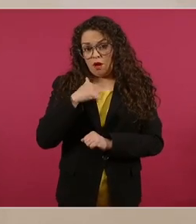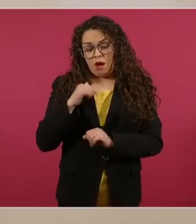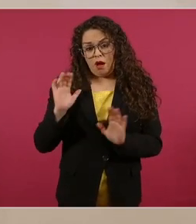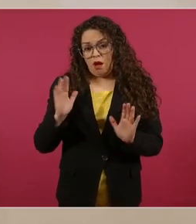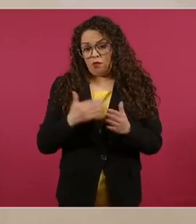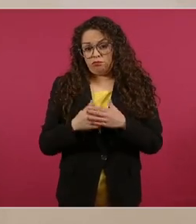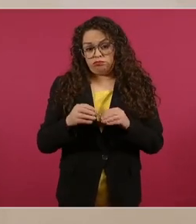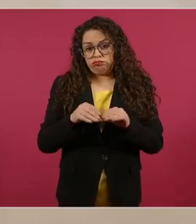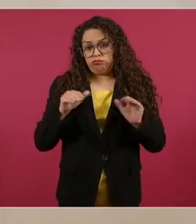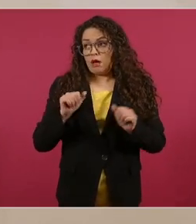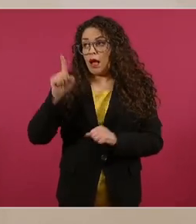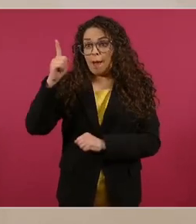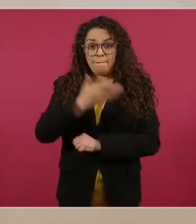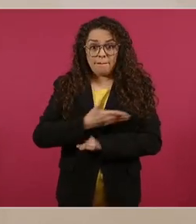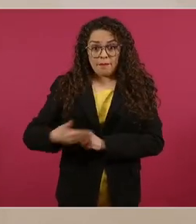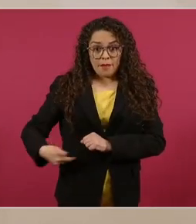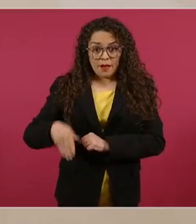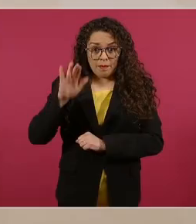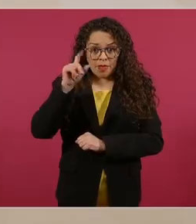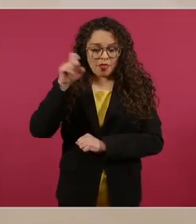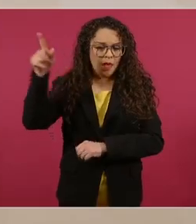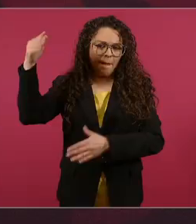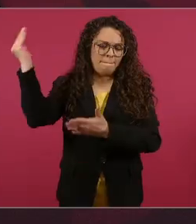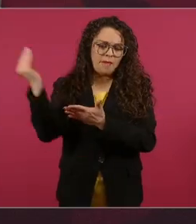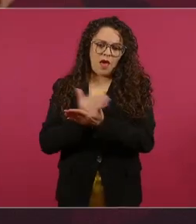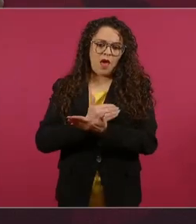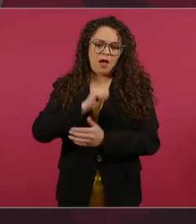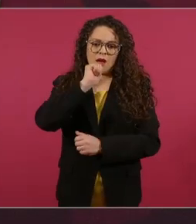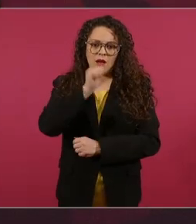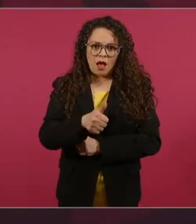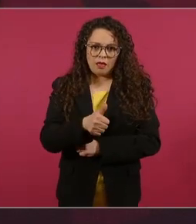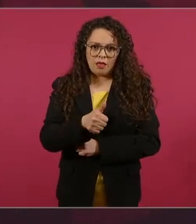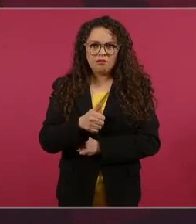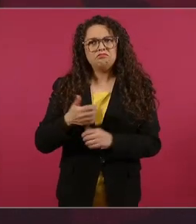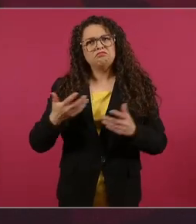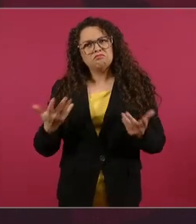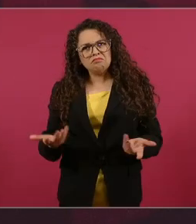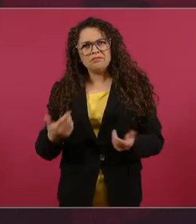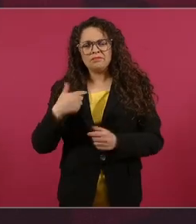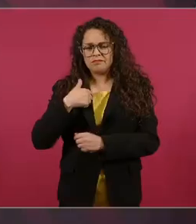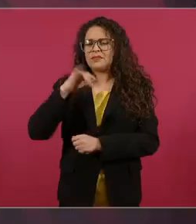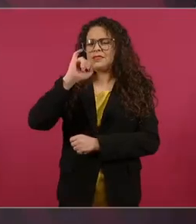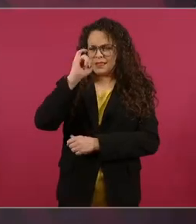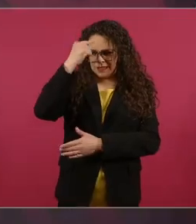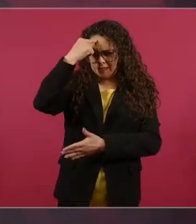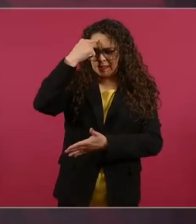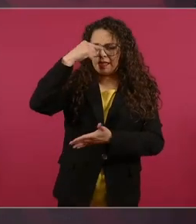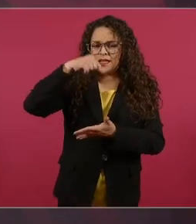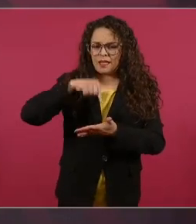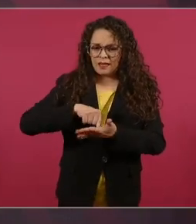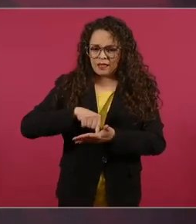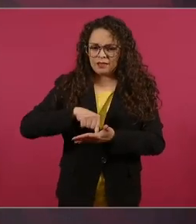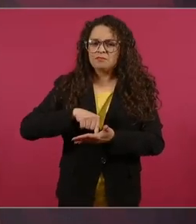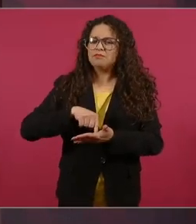menos el presidente Biden, y lo creo, pero